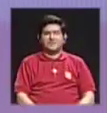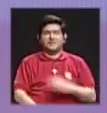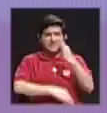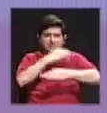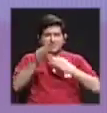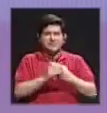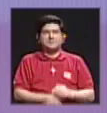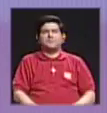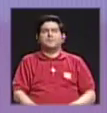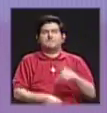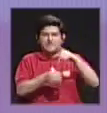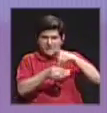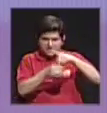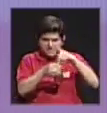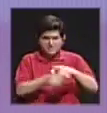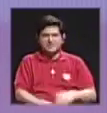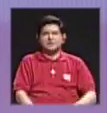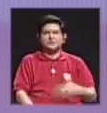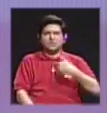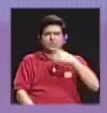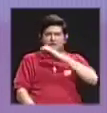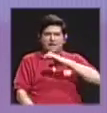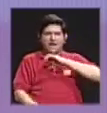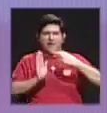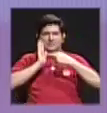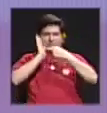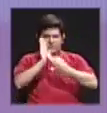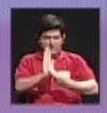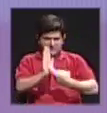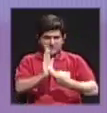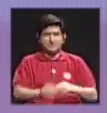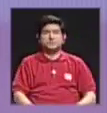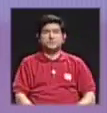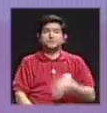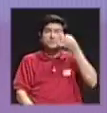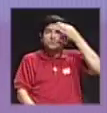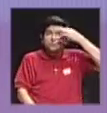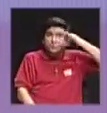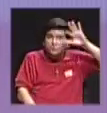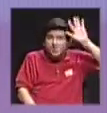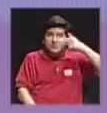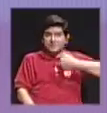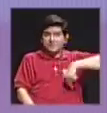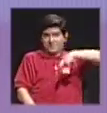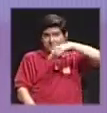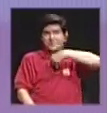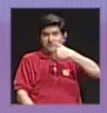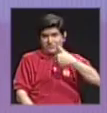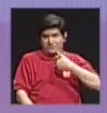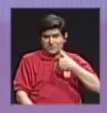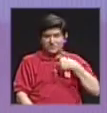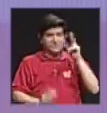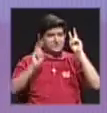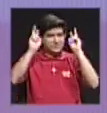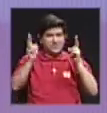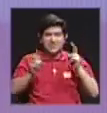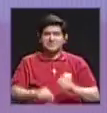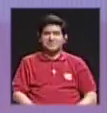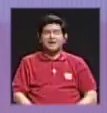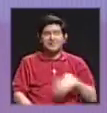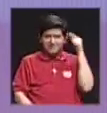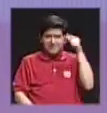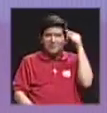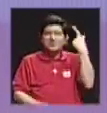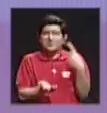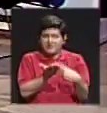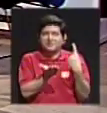representativa, participativa, como se supone que tenemos nosotros, es un tema que inevitablemente va a generar